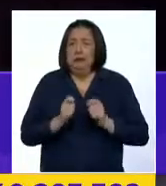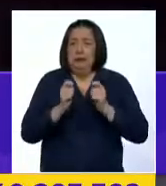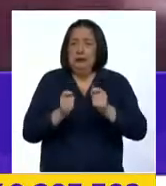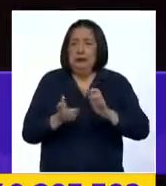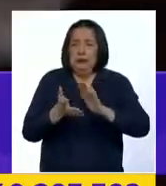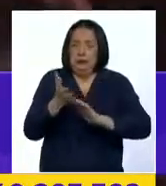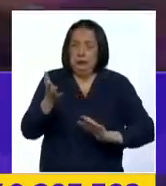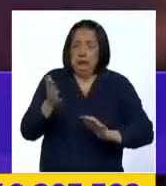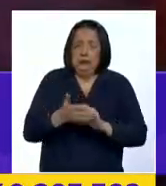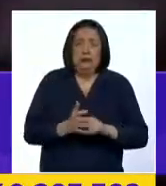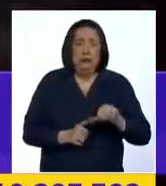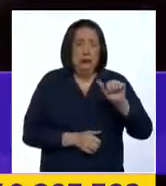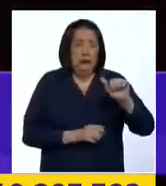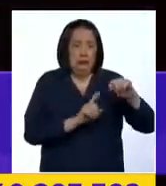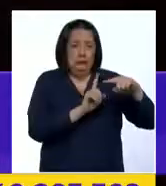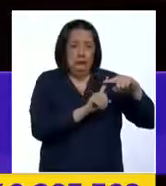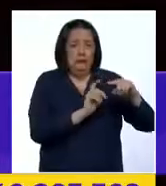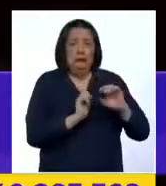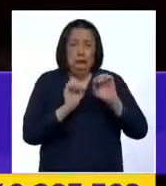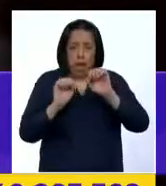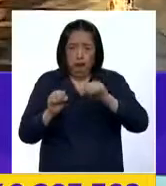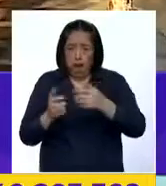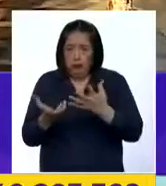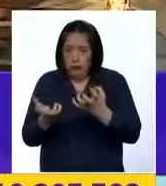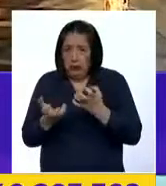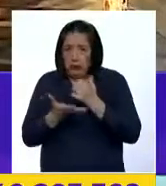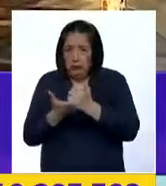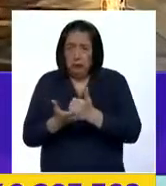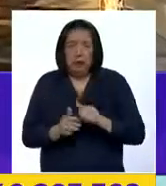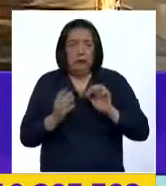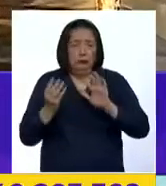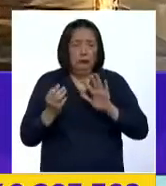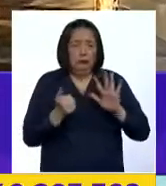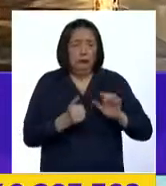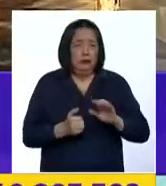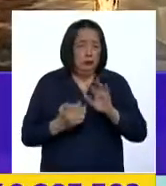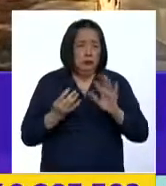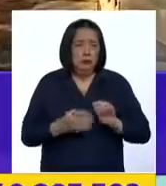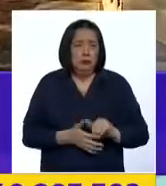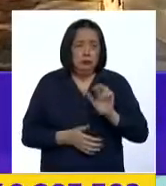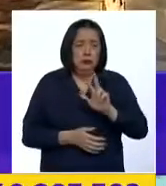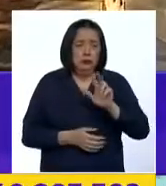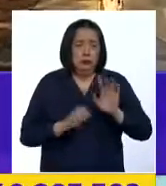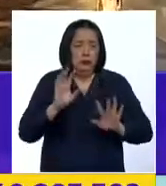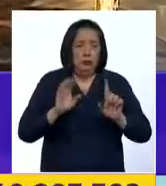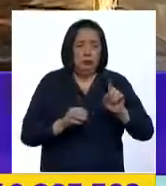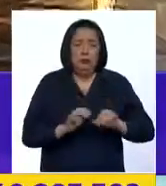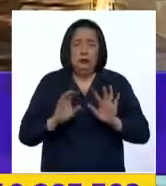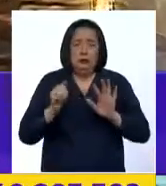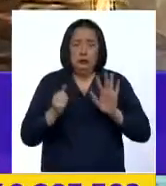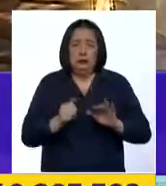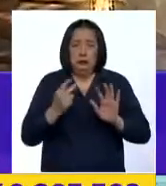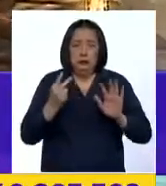A positivo. Cualquier ayuda puede comunicarse al 969-311-679.